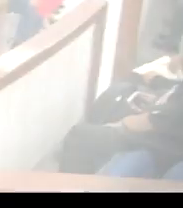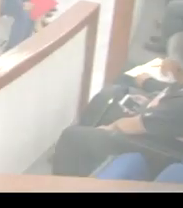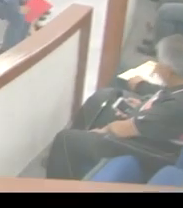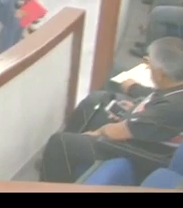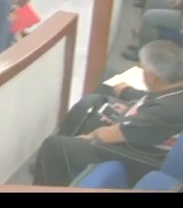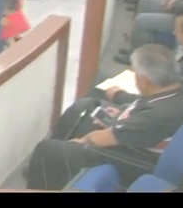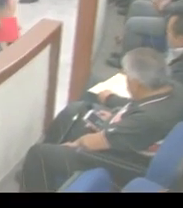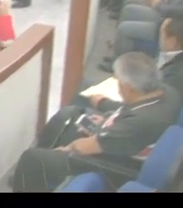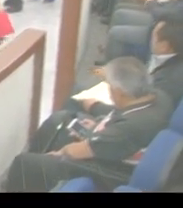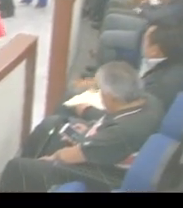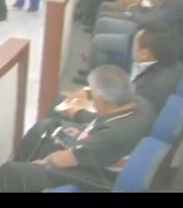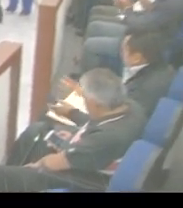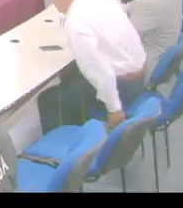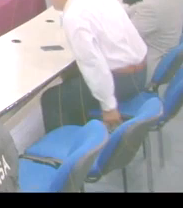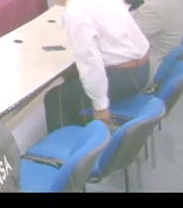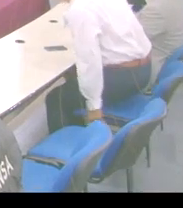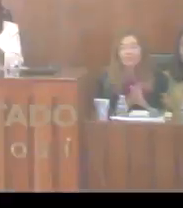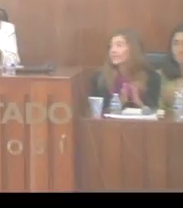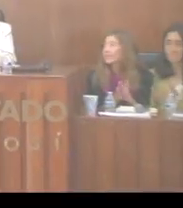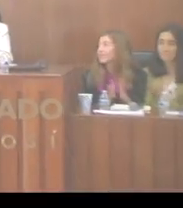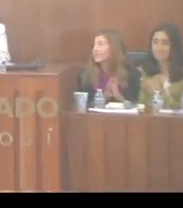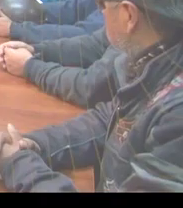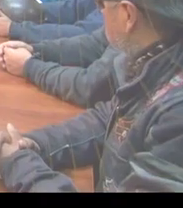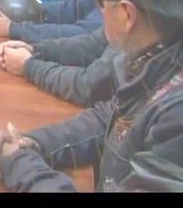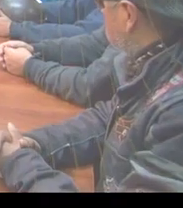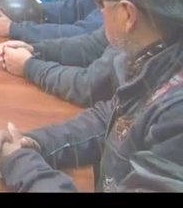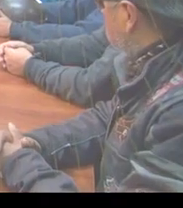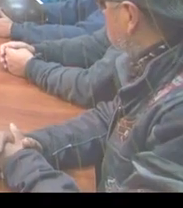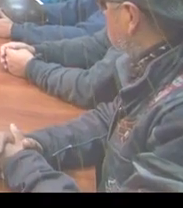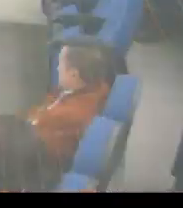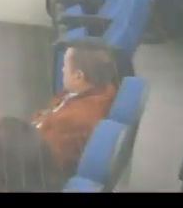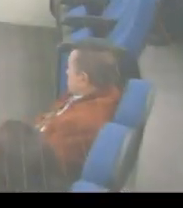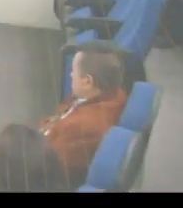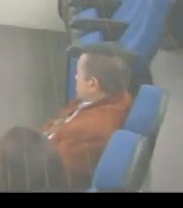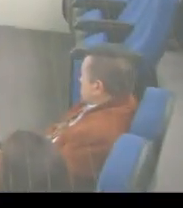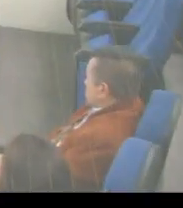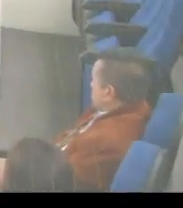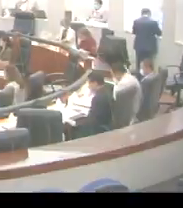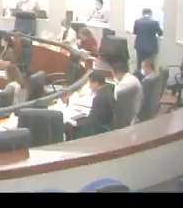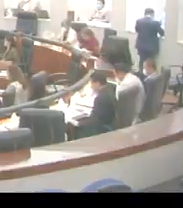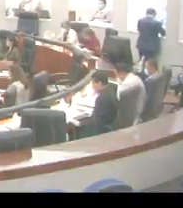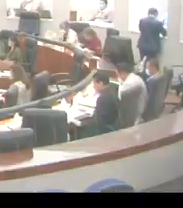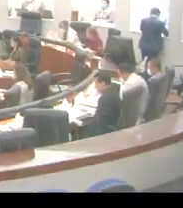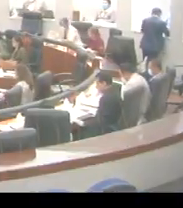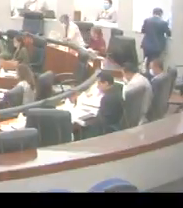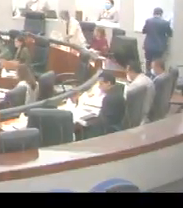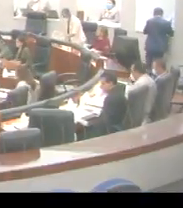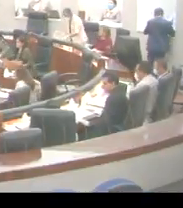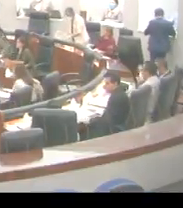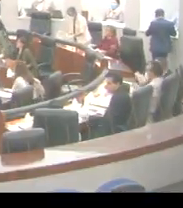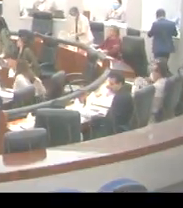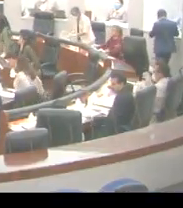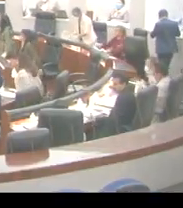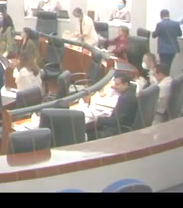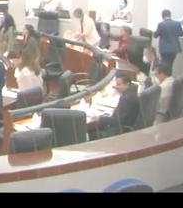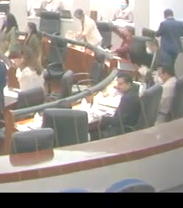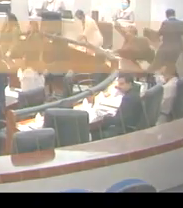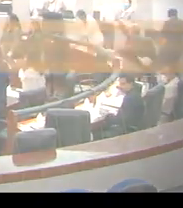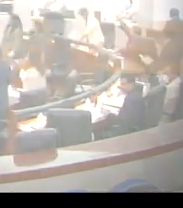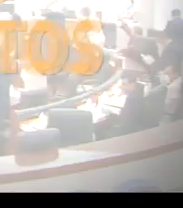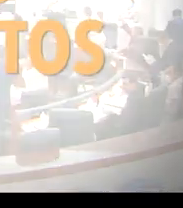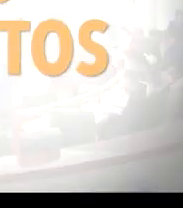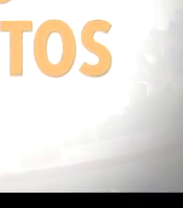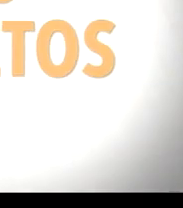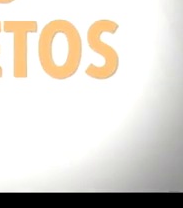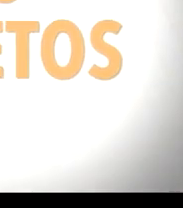Un año de trabajo con sectores económicos, políticos, académicos, organizaciones civiles y diversas autoridades para lograr normas acordes y justas para San Luis